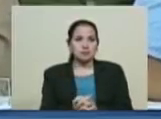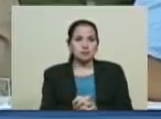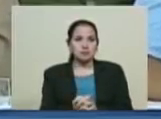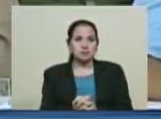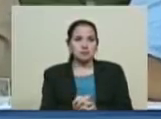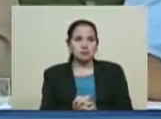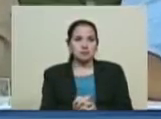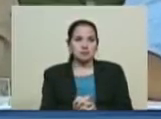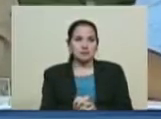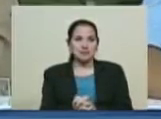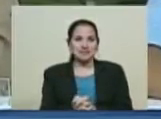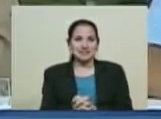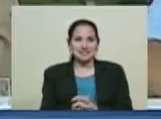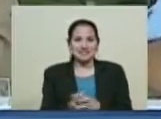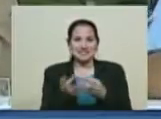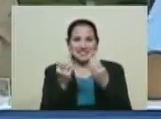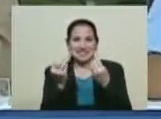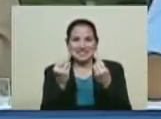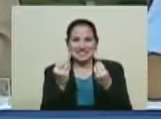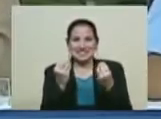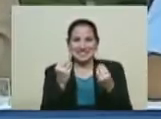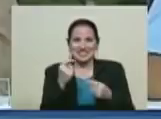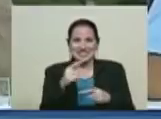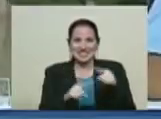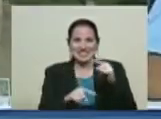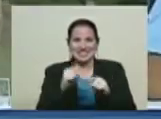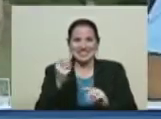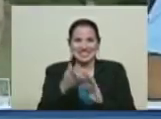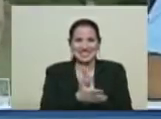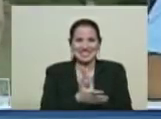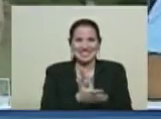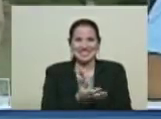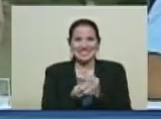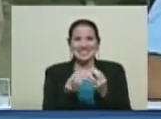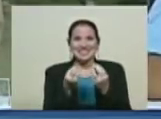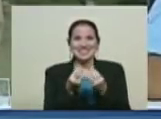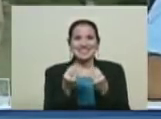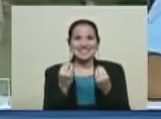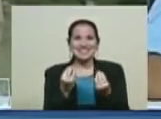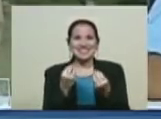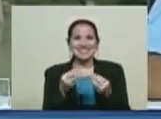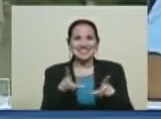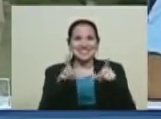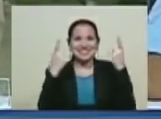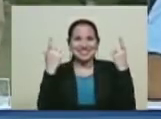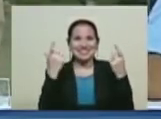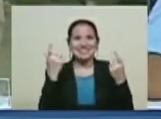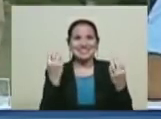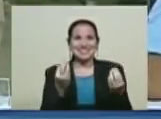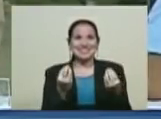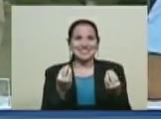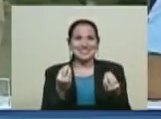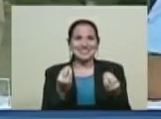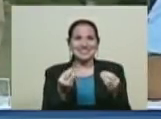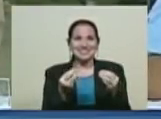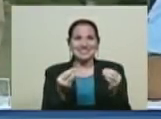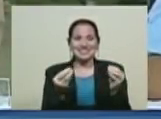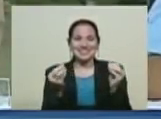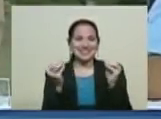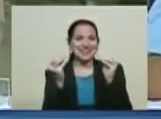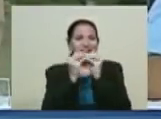maravillosas, la planta desalinizadora. ¿No? El estado Vargas tiene ya varias plantas. Esta